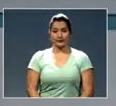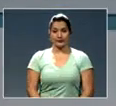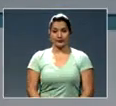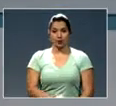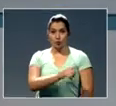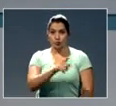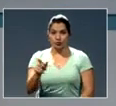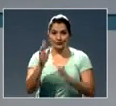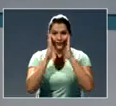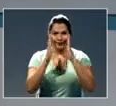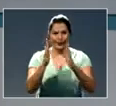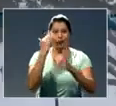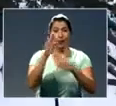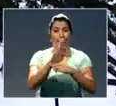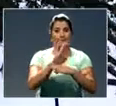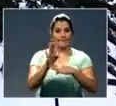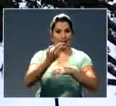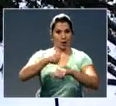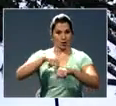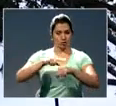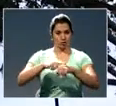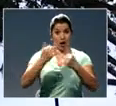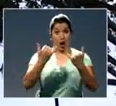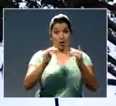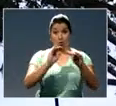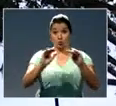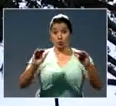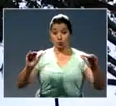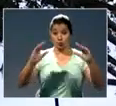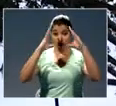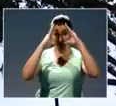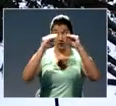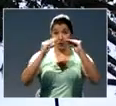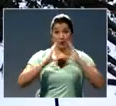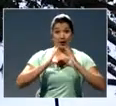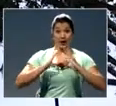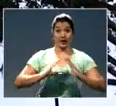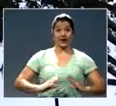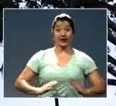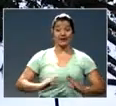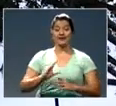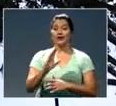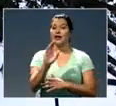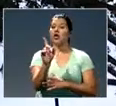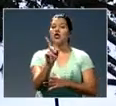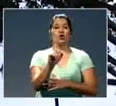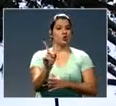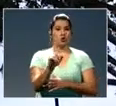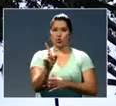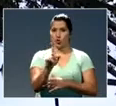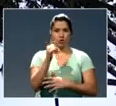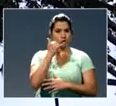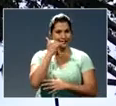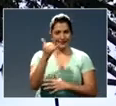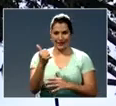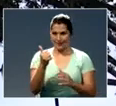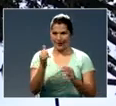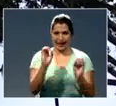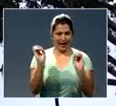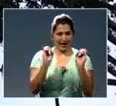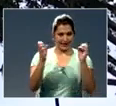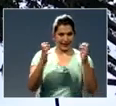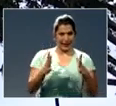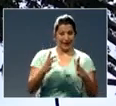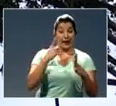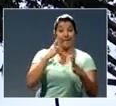Mucha atención porque el Banco Nacional informa a todos sus clientes que no está realizando ninguna llamada para otorgar regalías y piden